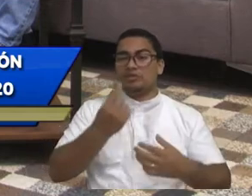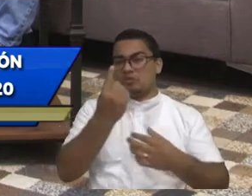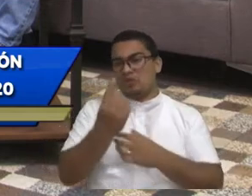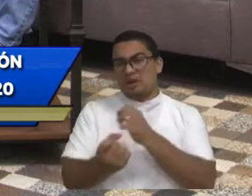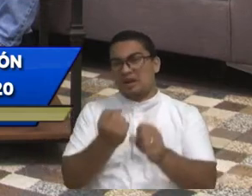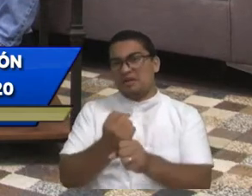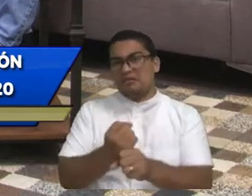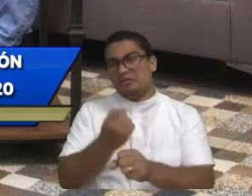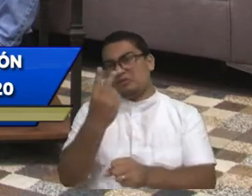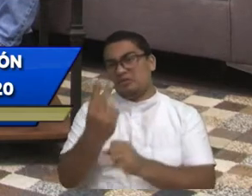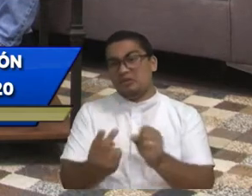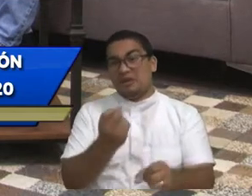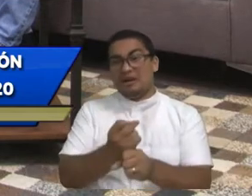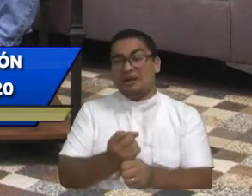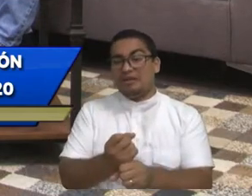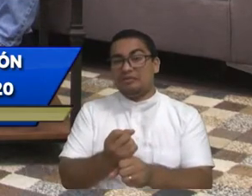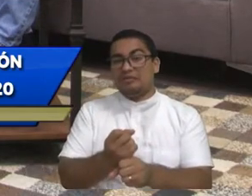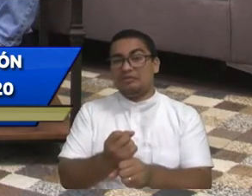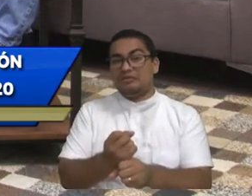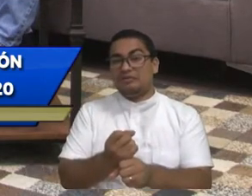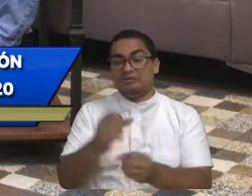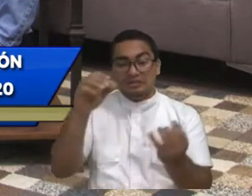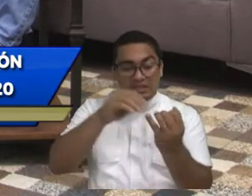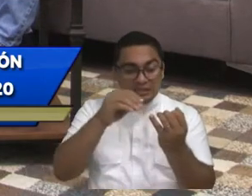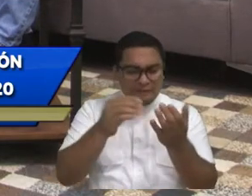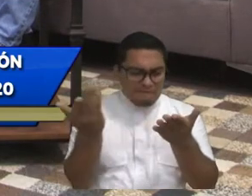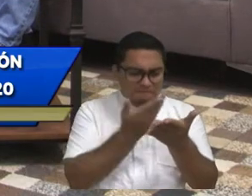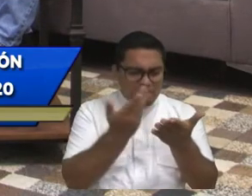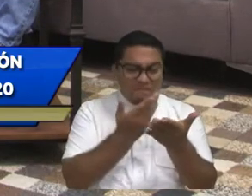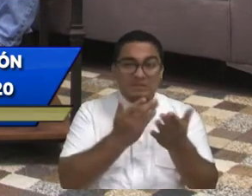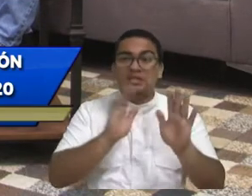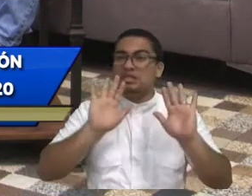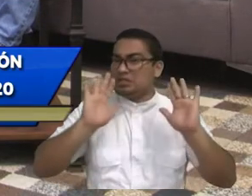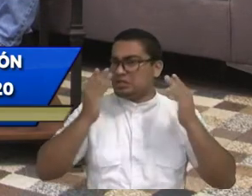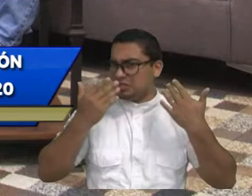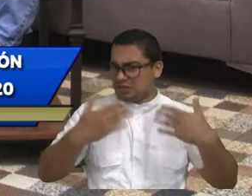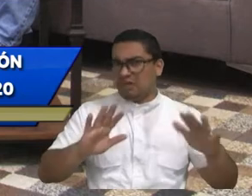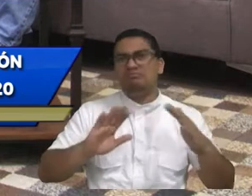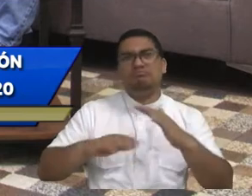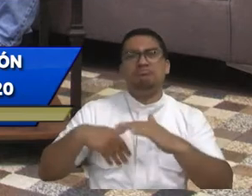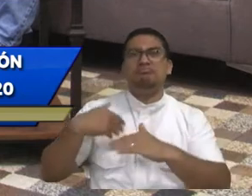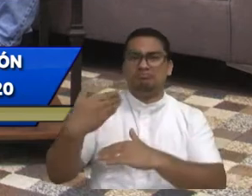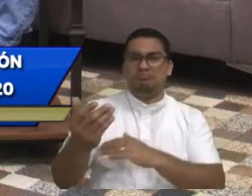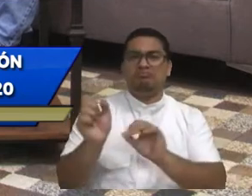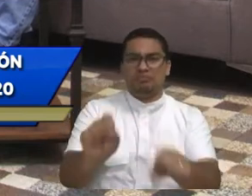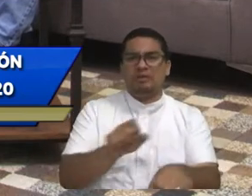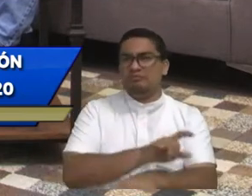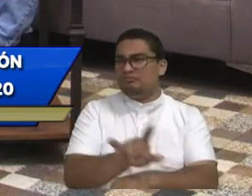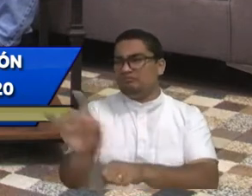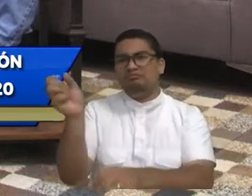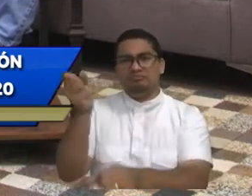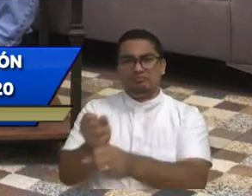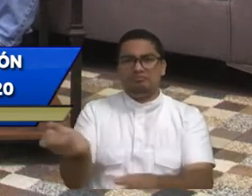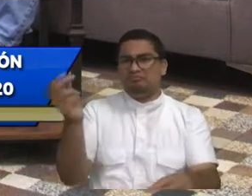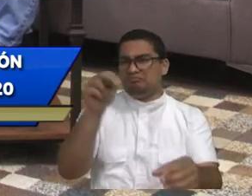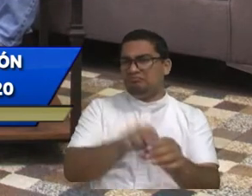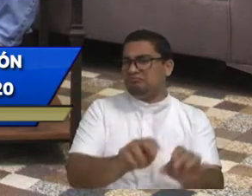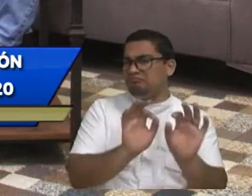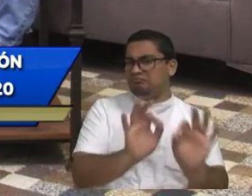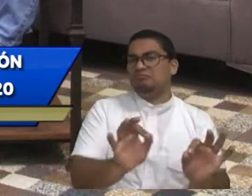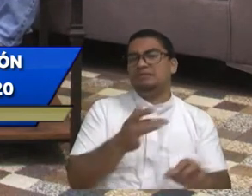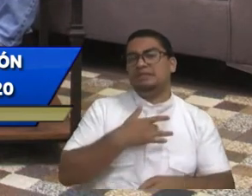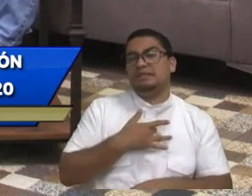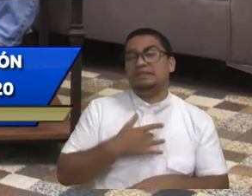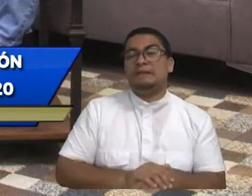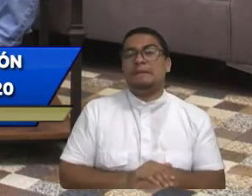salir preparados para trabajar inmediatamente era desde ese nivel técnico que se requiere y entonces